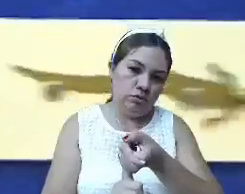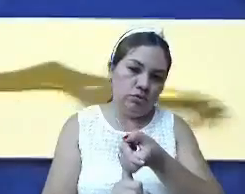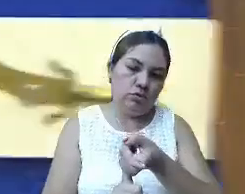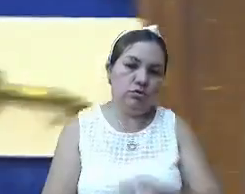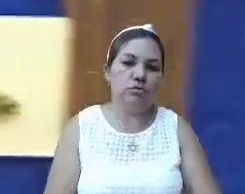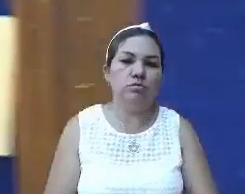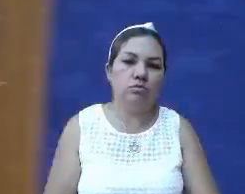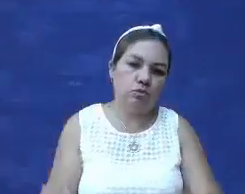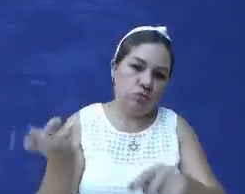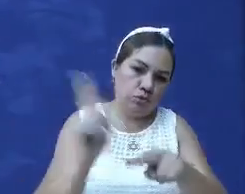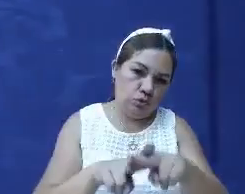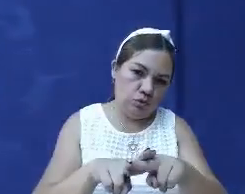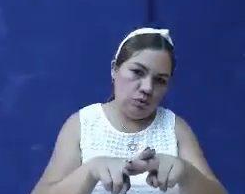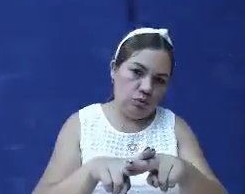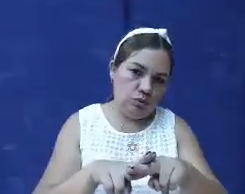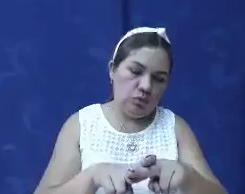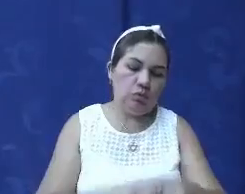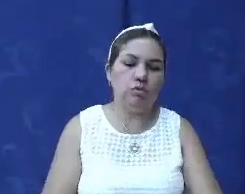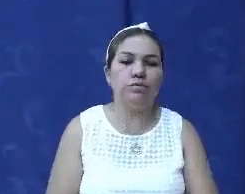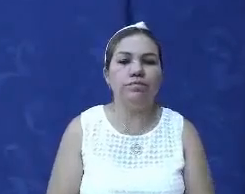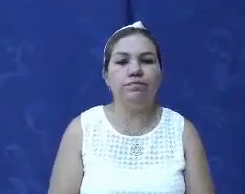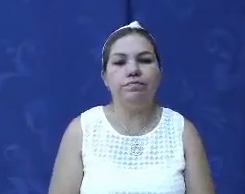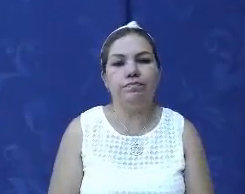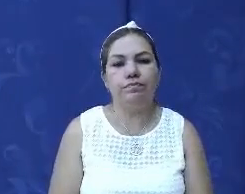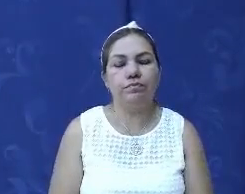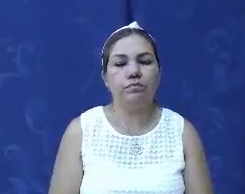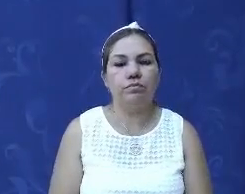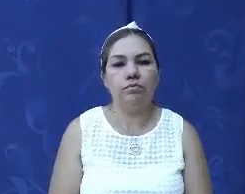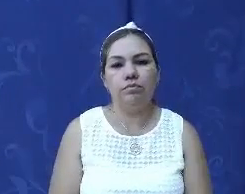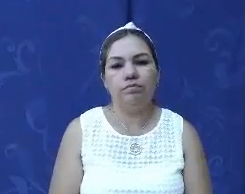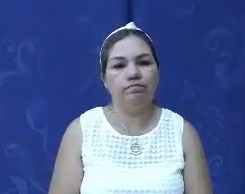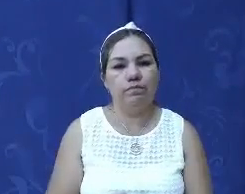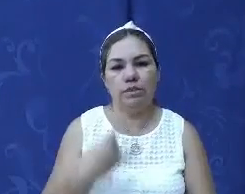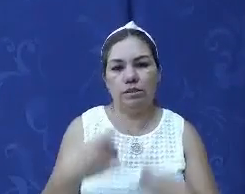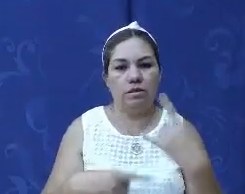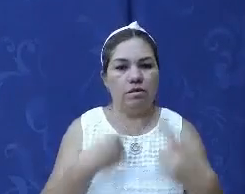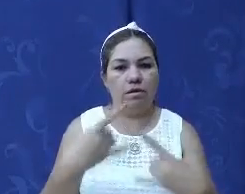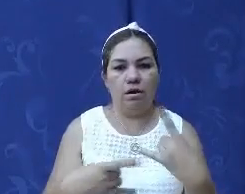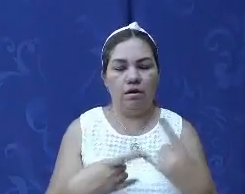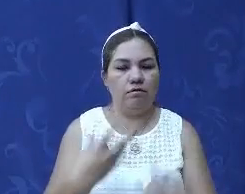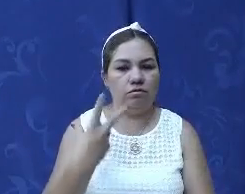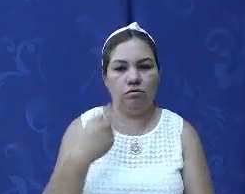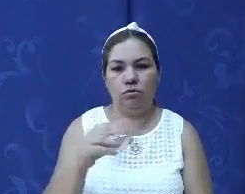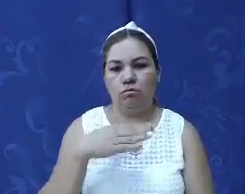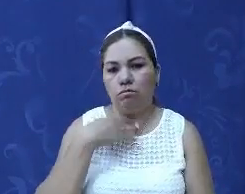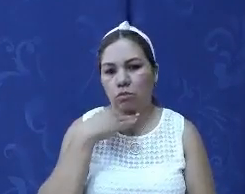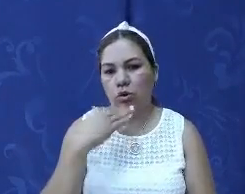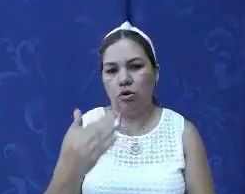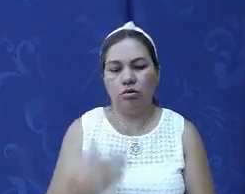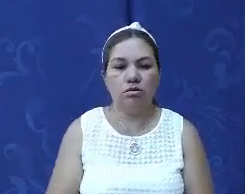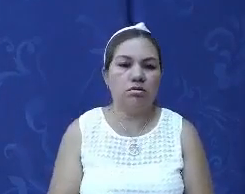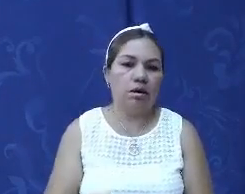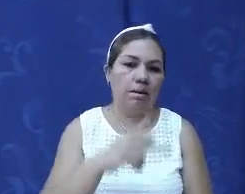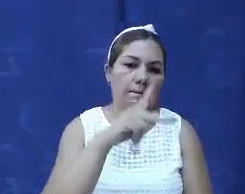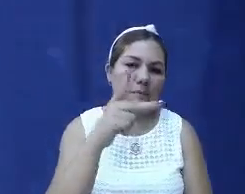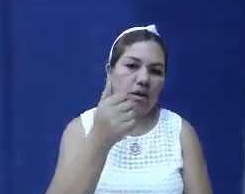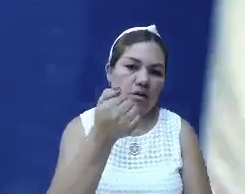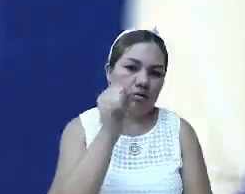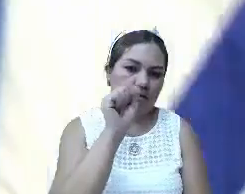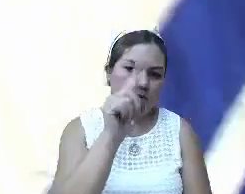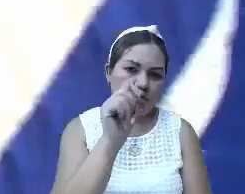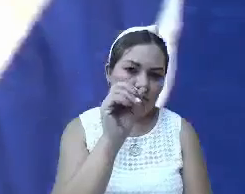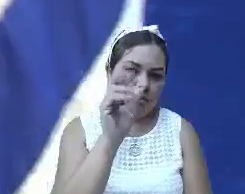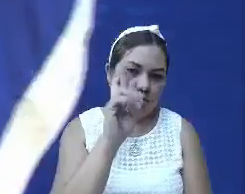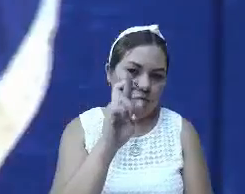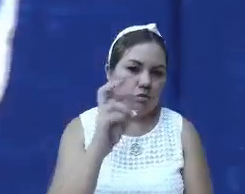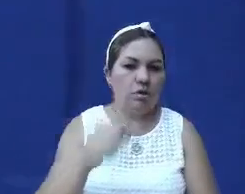¿Cómo puede ser a un pastor que conoce la Biblia? Amado, el diablo no nos va a respetar en estos tiempos, ni pastor, ni profeta, ni apóstol, ni